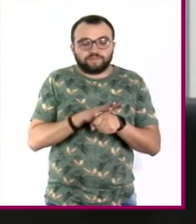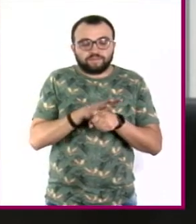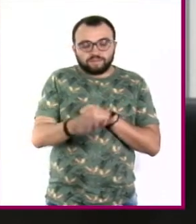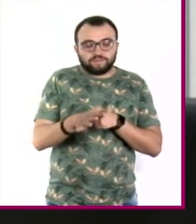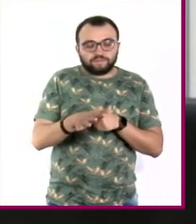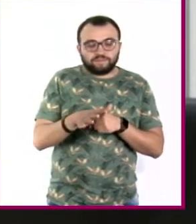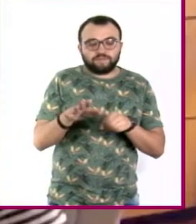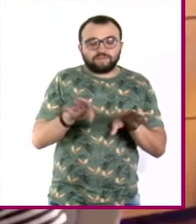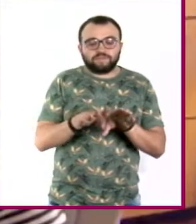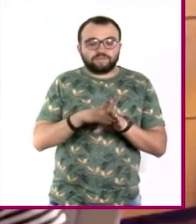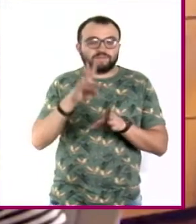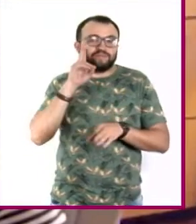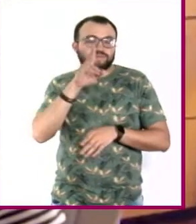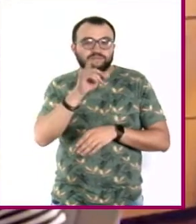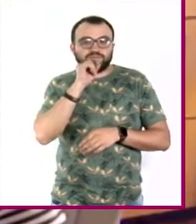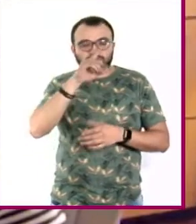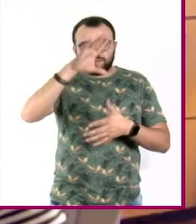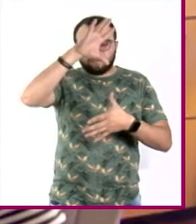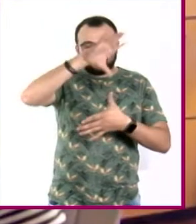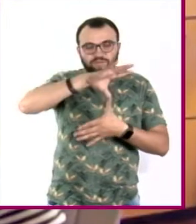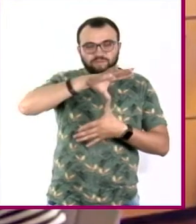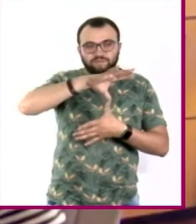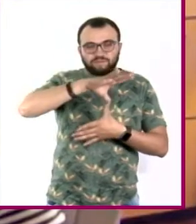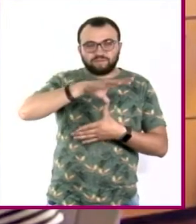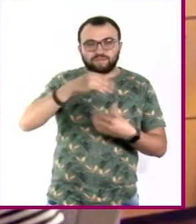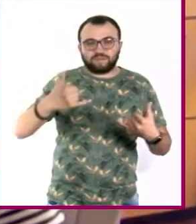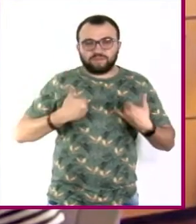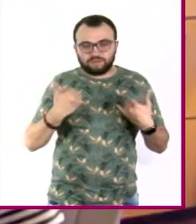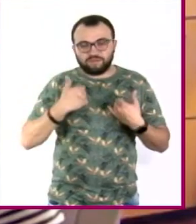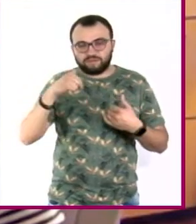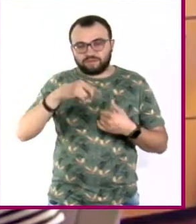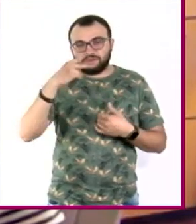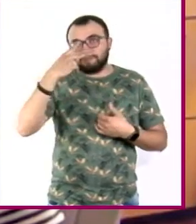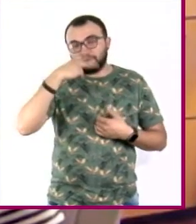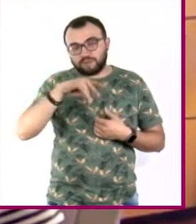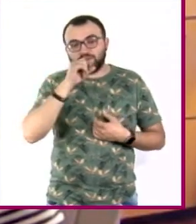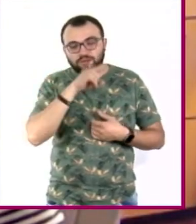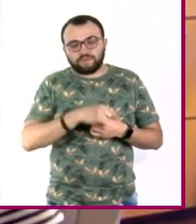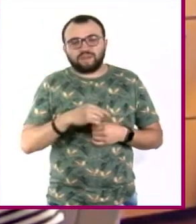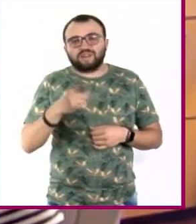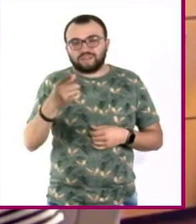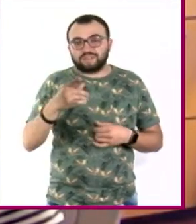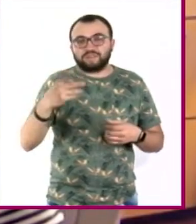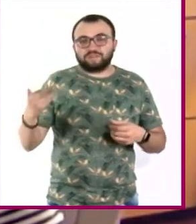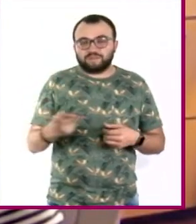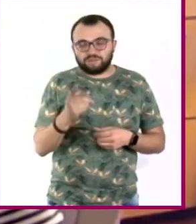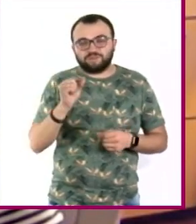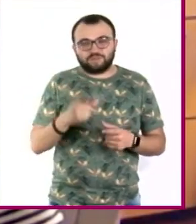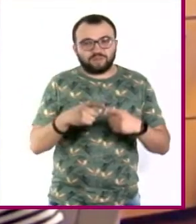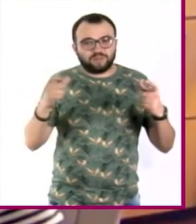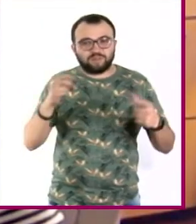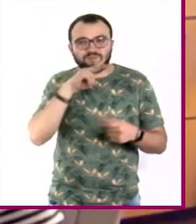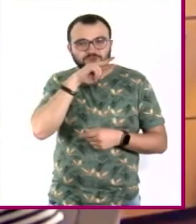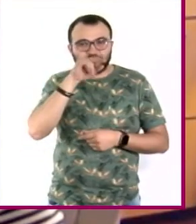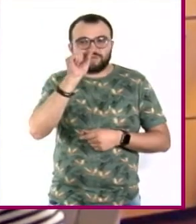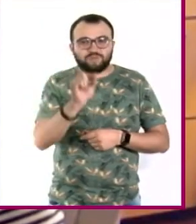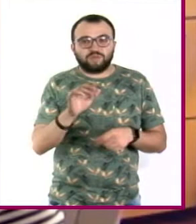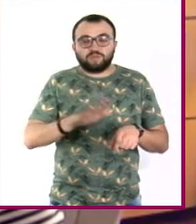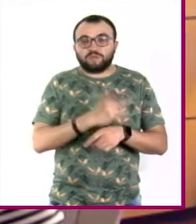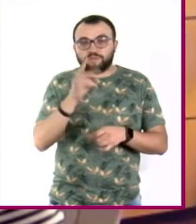México? Bueno, esta es una pregunta muy grande y a veces un poco preocupante, porque sabemos en los